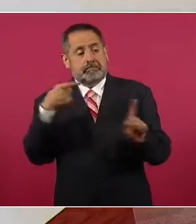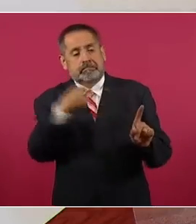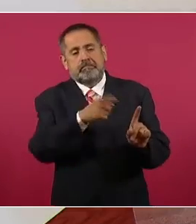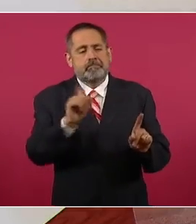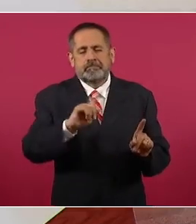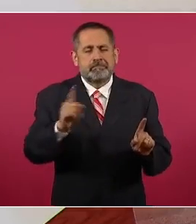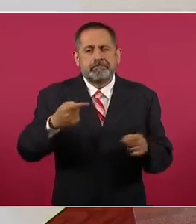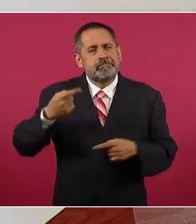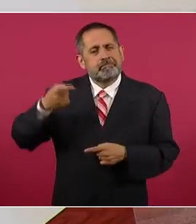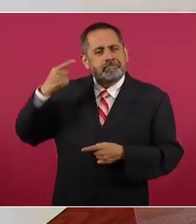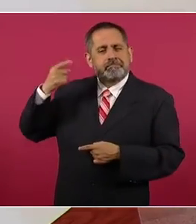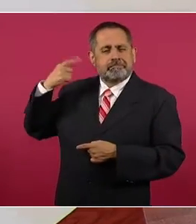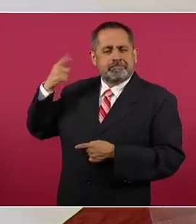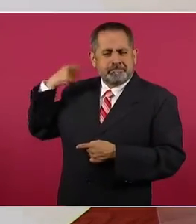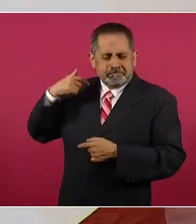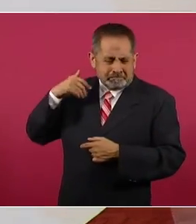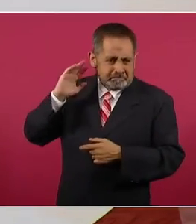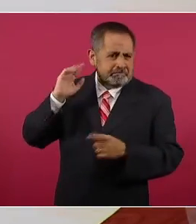o